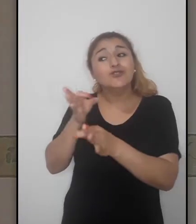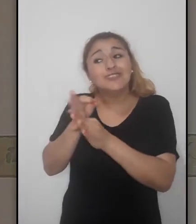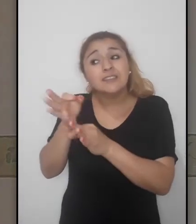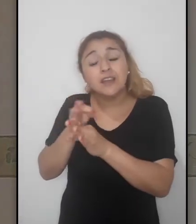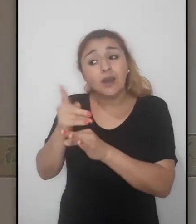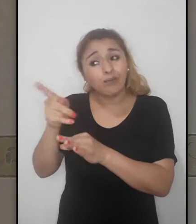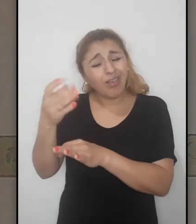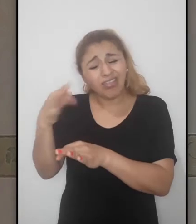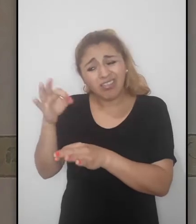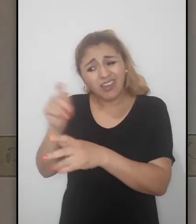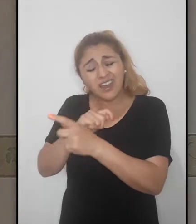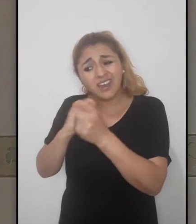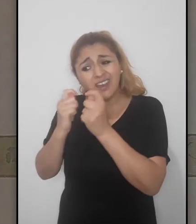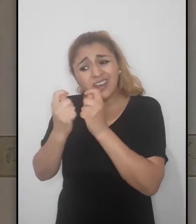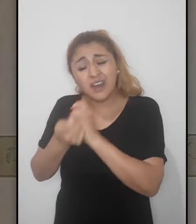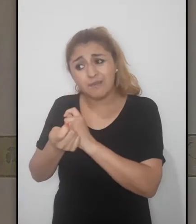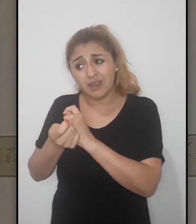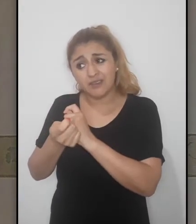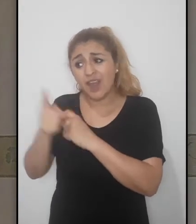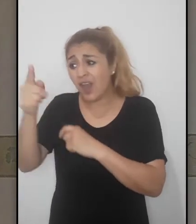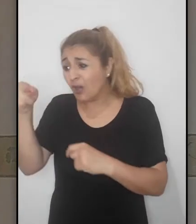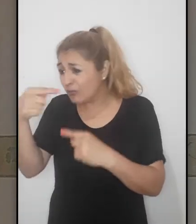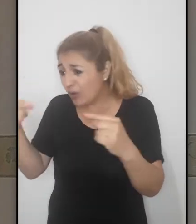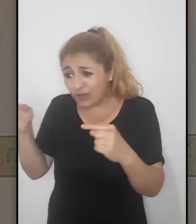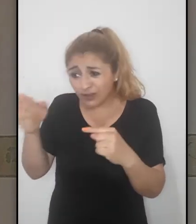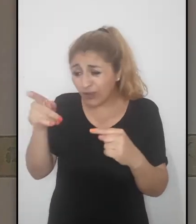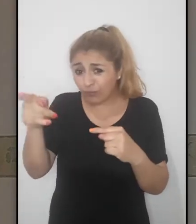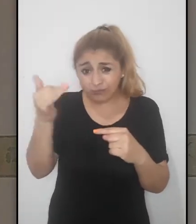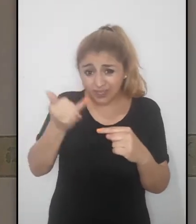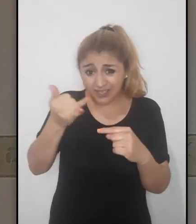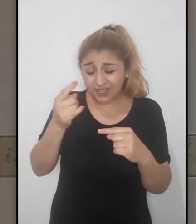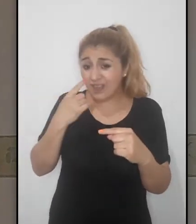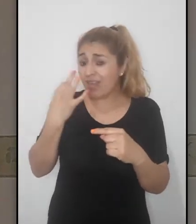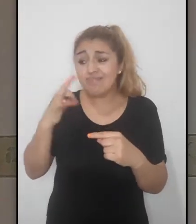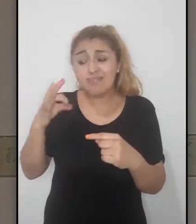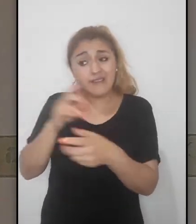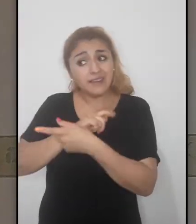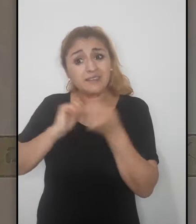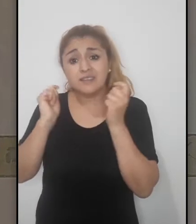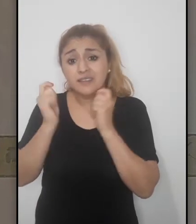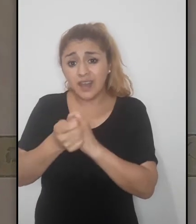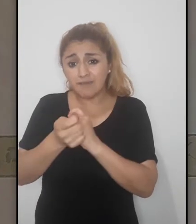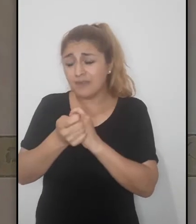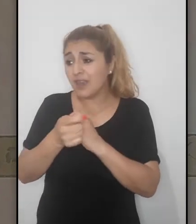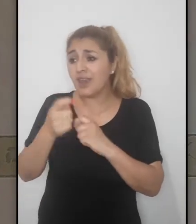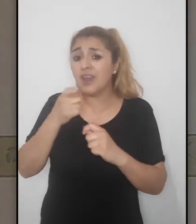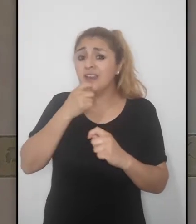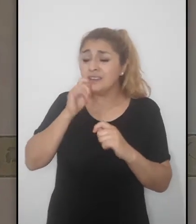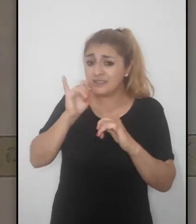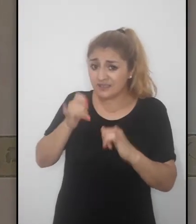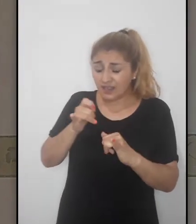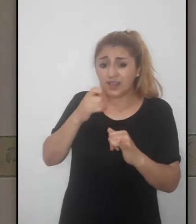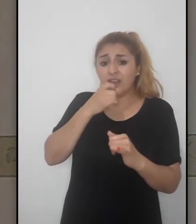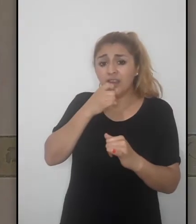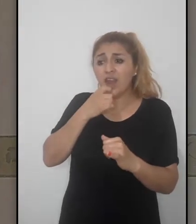refinado en fuego para que seas rico y vestiduras blancas para vestirte y que no se